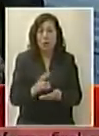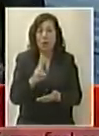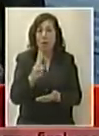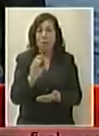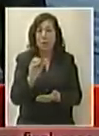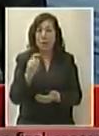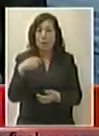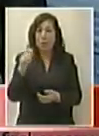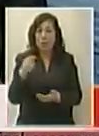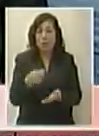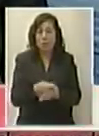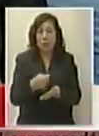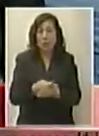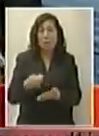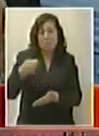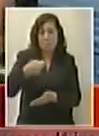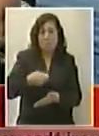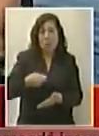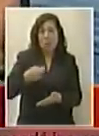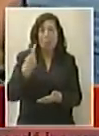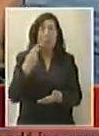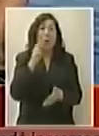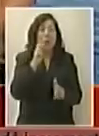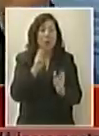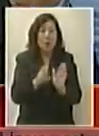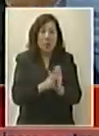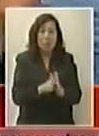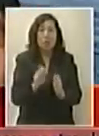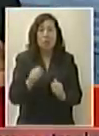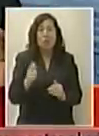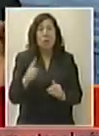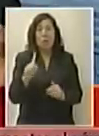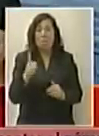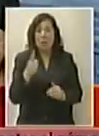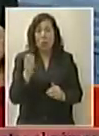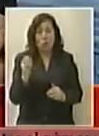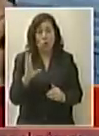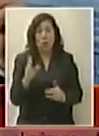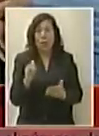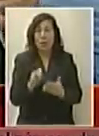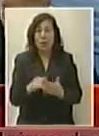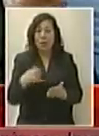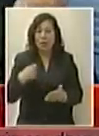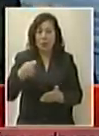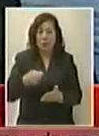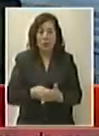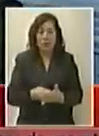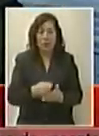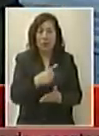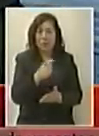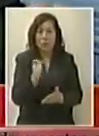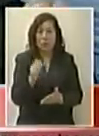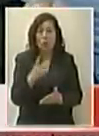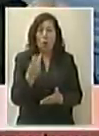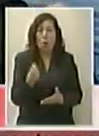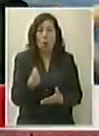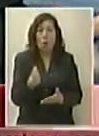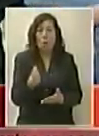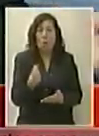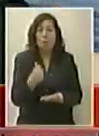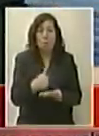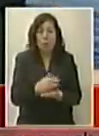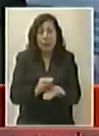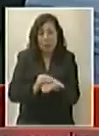20% de nuestro aporte Por ejemplo si uno gana 1000 soles tiene que entregar 100 soles como